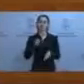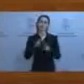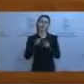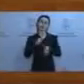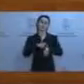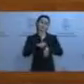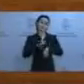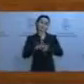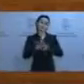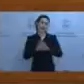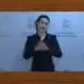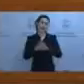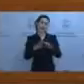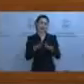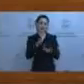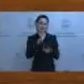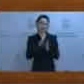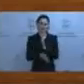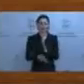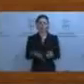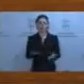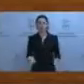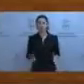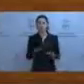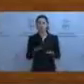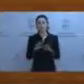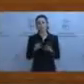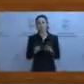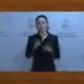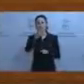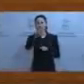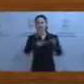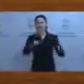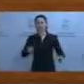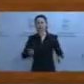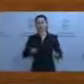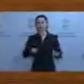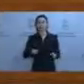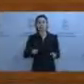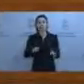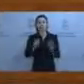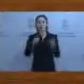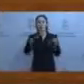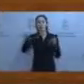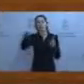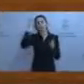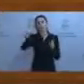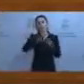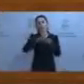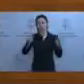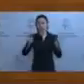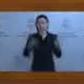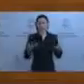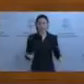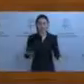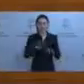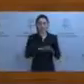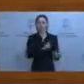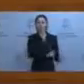tema, ¿no? Para explicarles a los que no tienen por qué saber nada del tema, para acceder a una